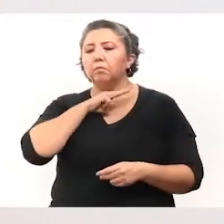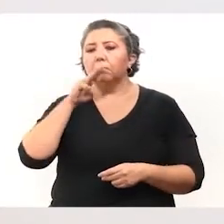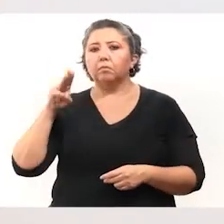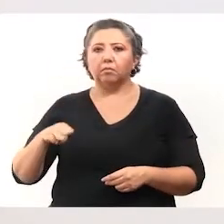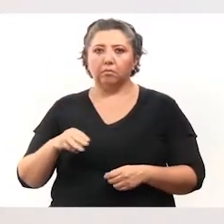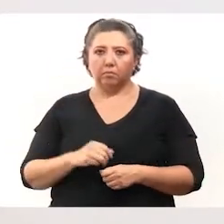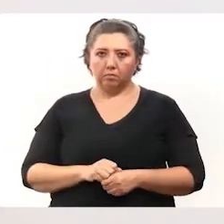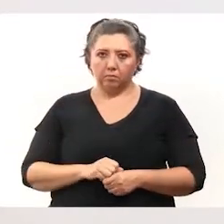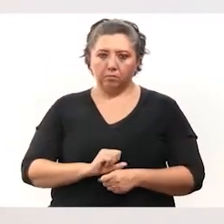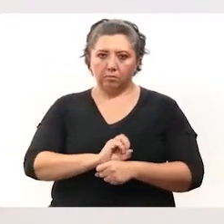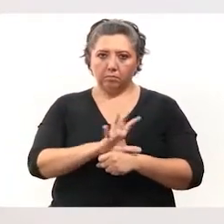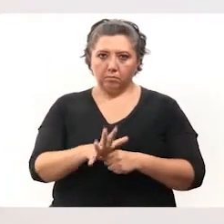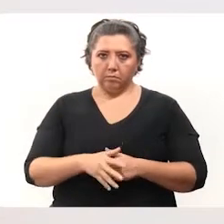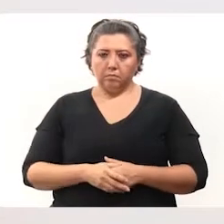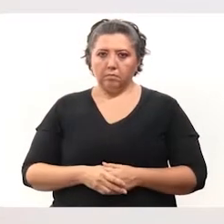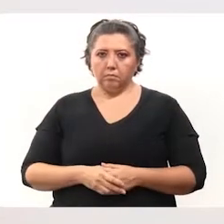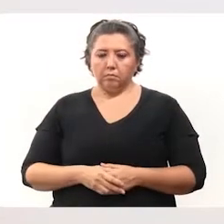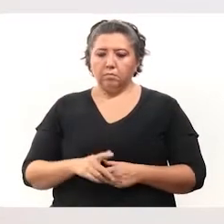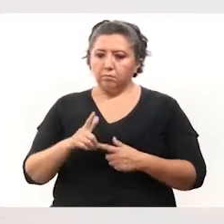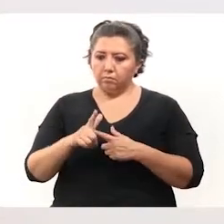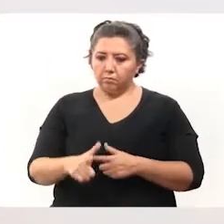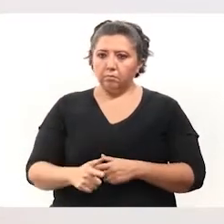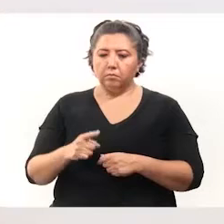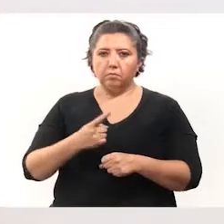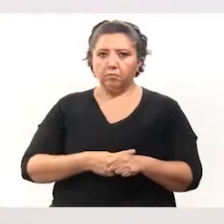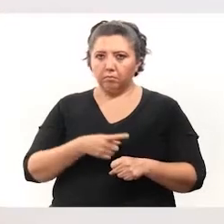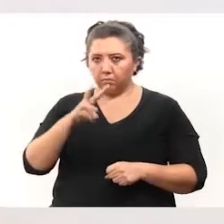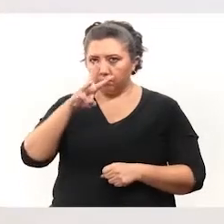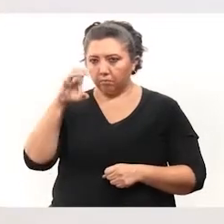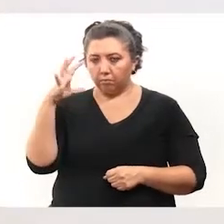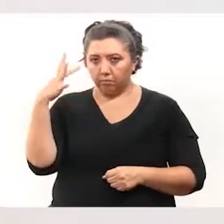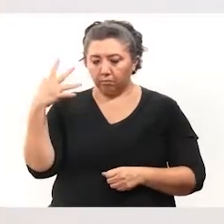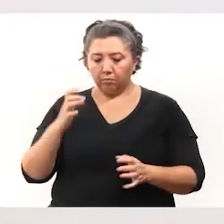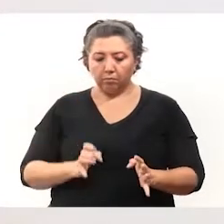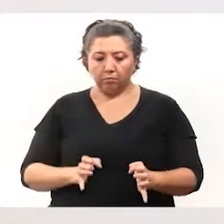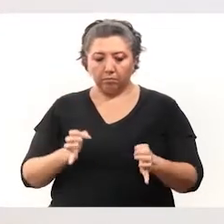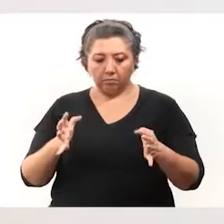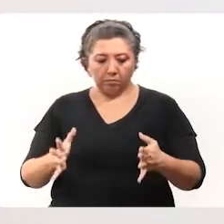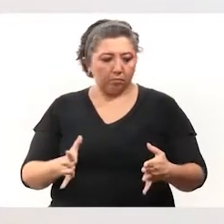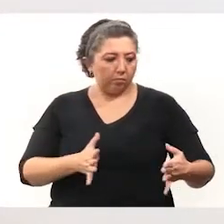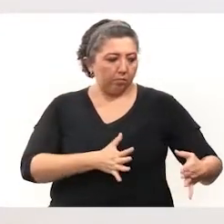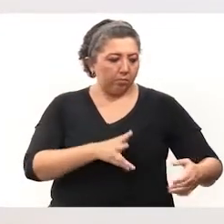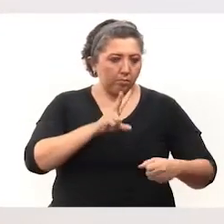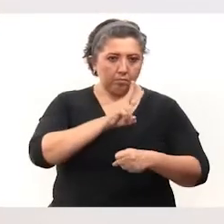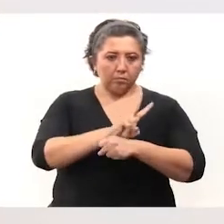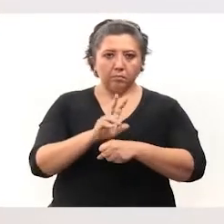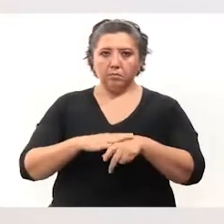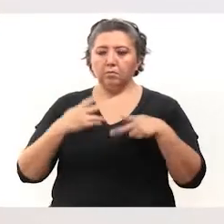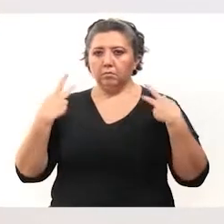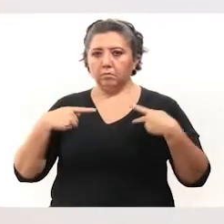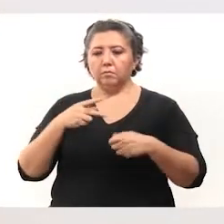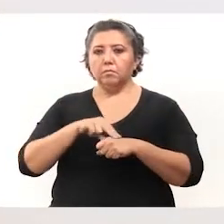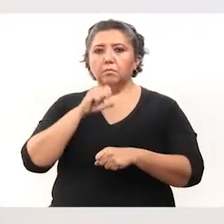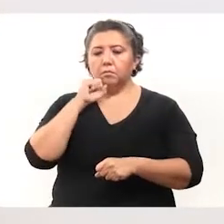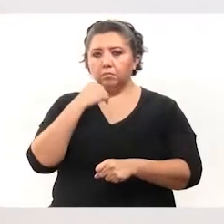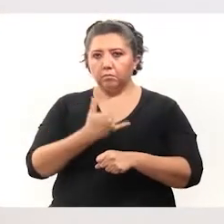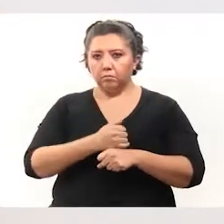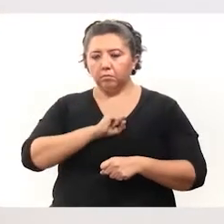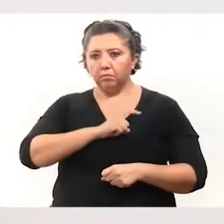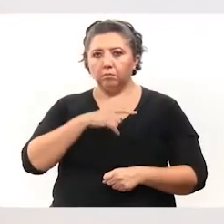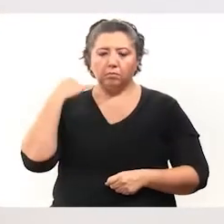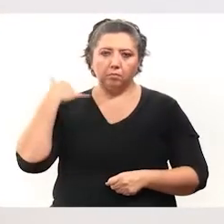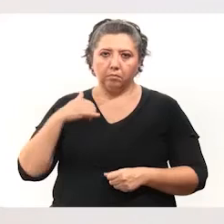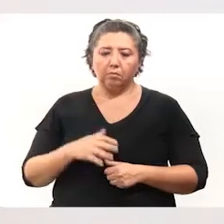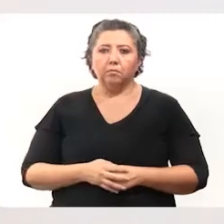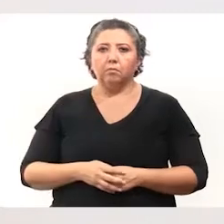fallecidas a causa del coronavirus. De los casos activos, 350 están estables, aislados, monitoreados por personal médico de los